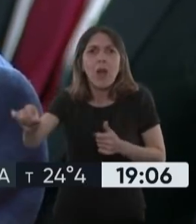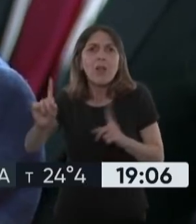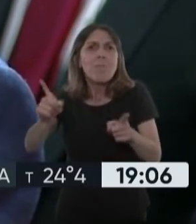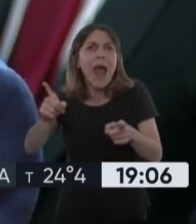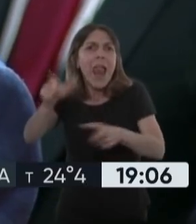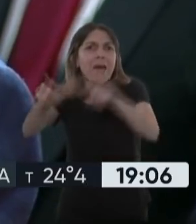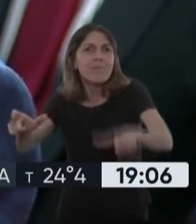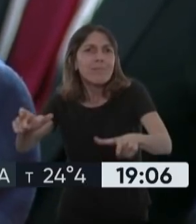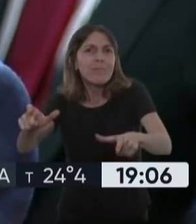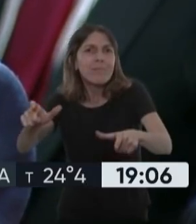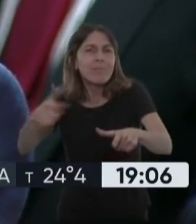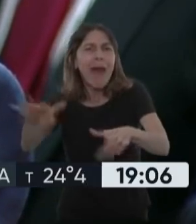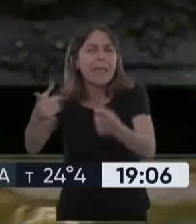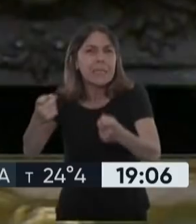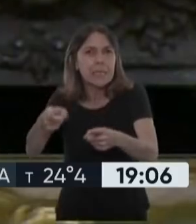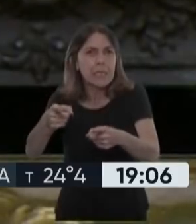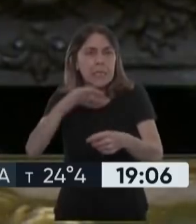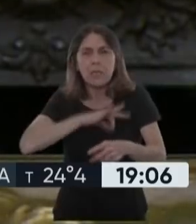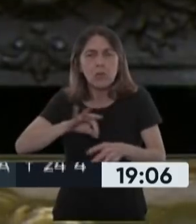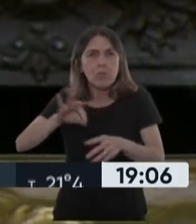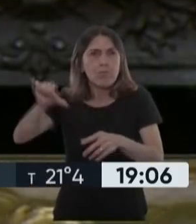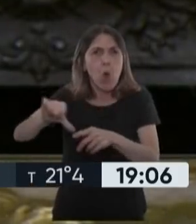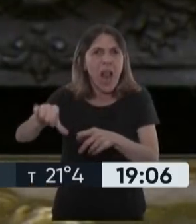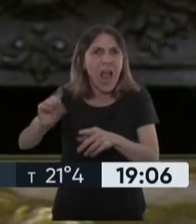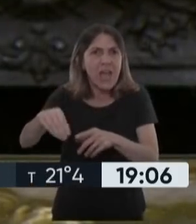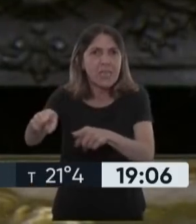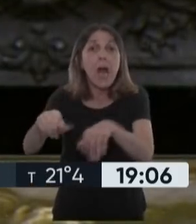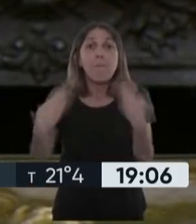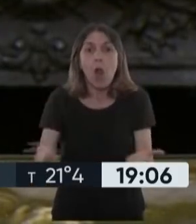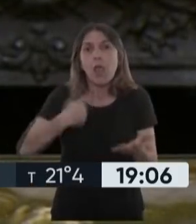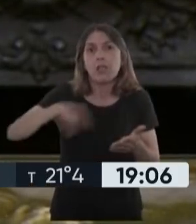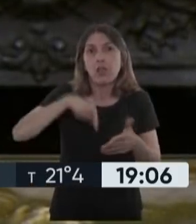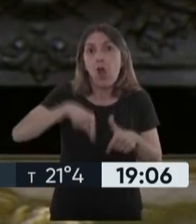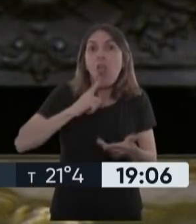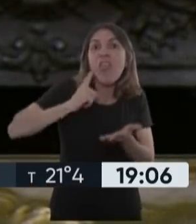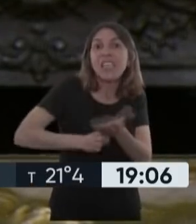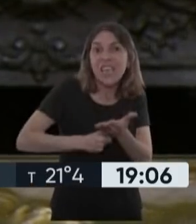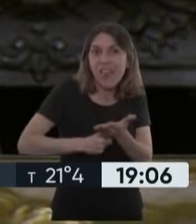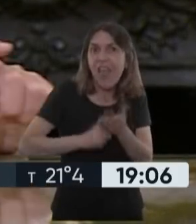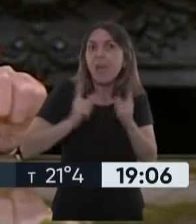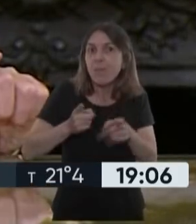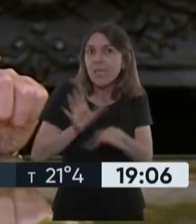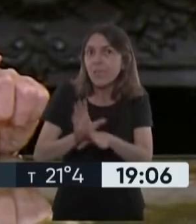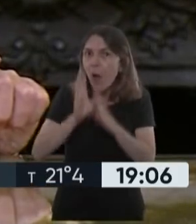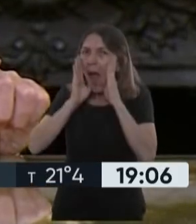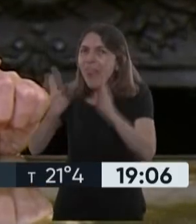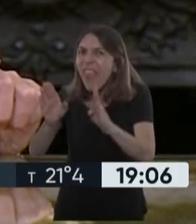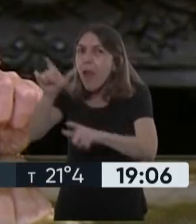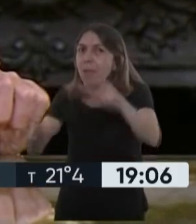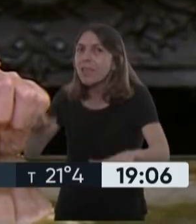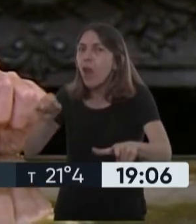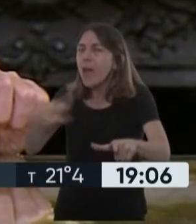más vulnerables. Lo que estamos haciendo hoy es precisamente atacar ese